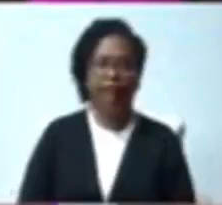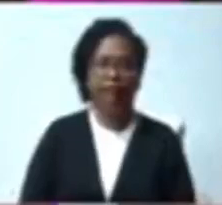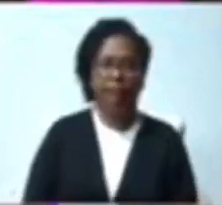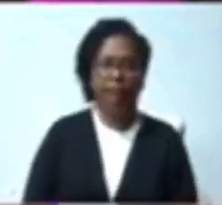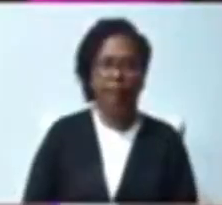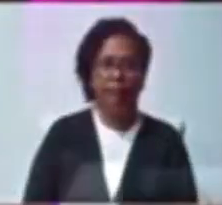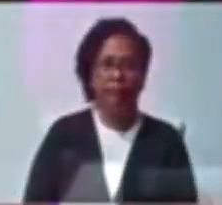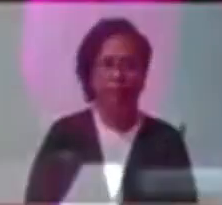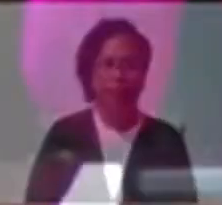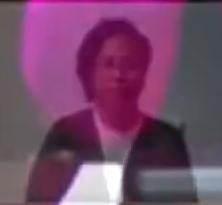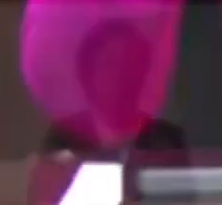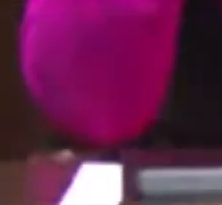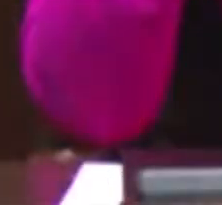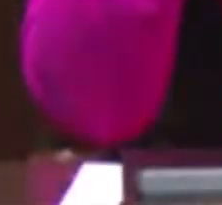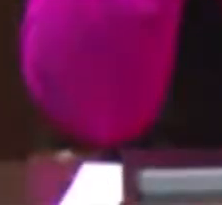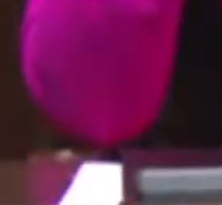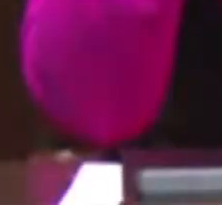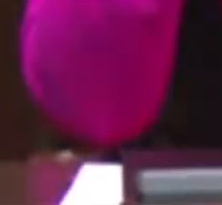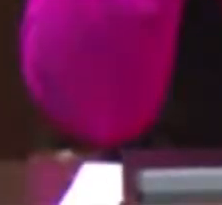Campos.